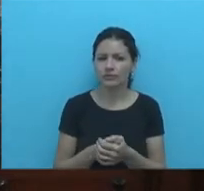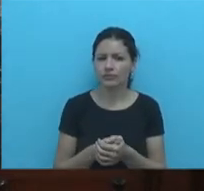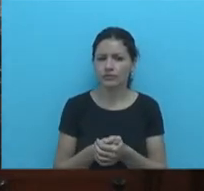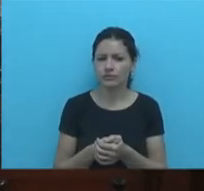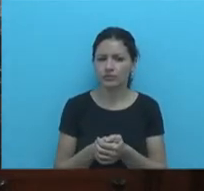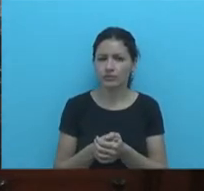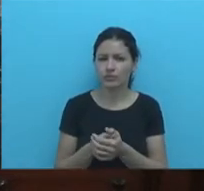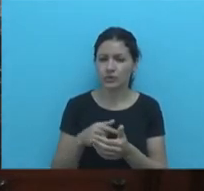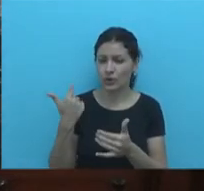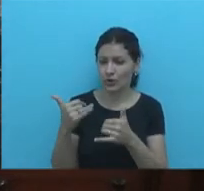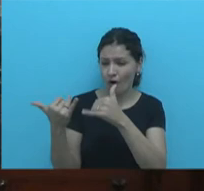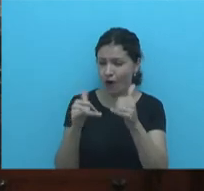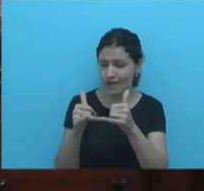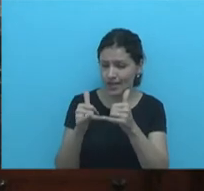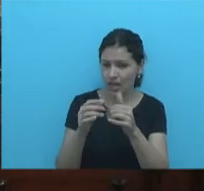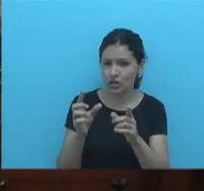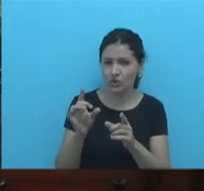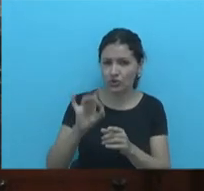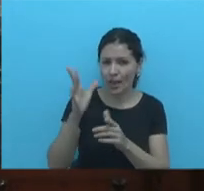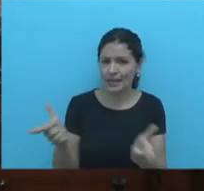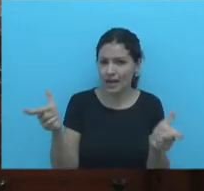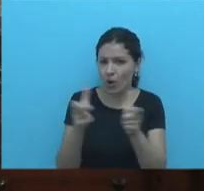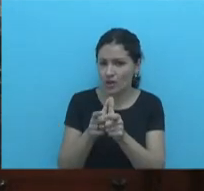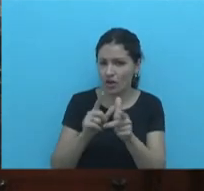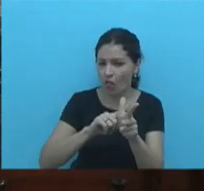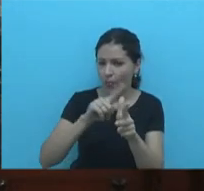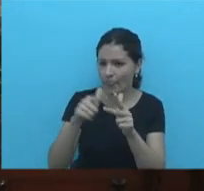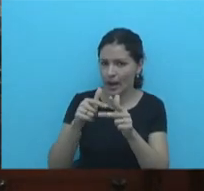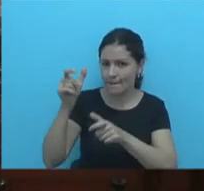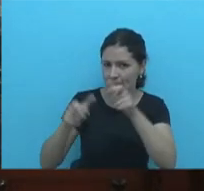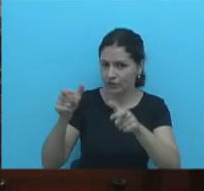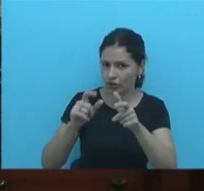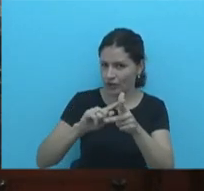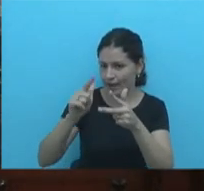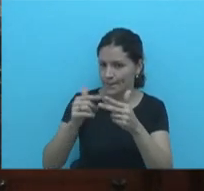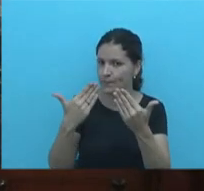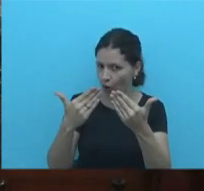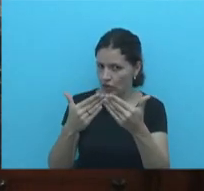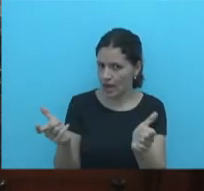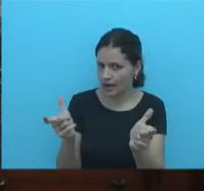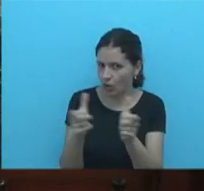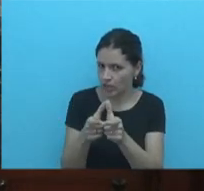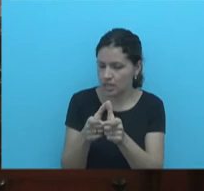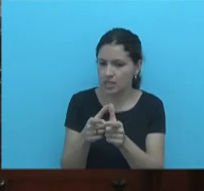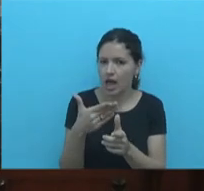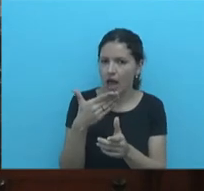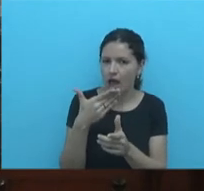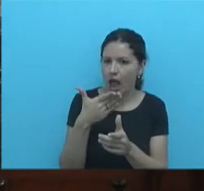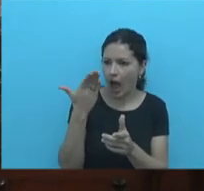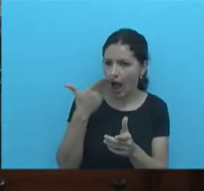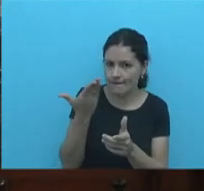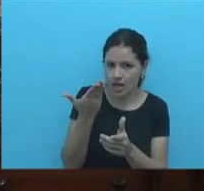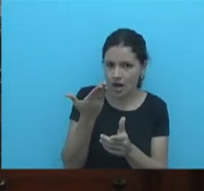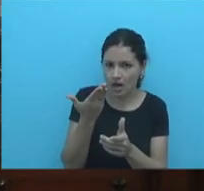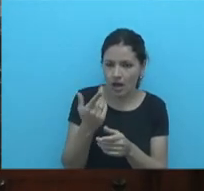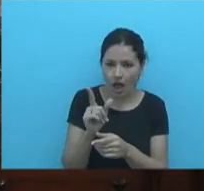no nos podíamos reunir más de 3, pasadas las horas de noche. Estábamos, teníamos prohibida la palabra,